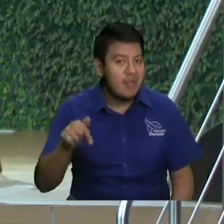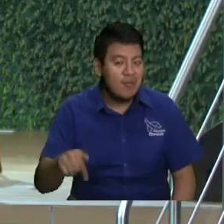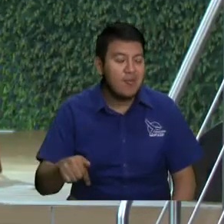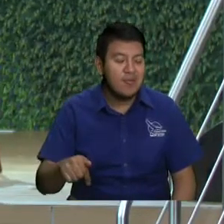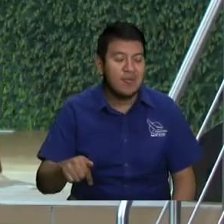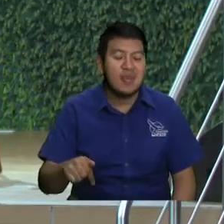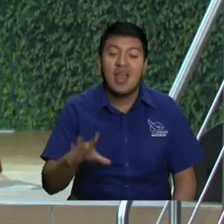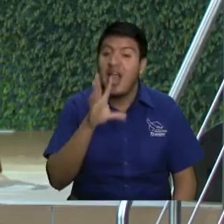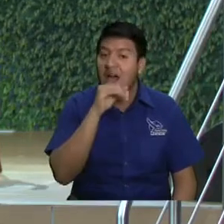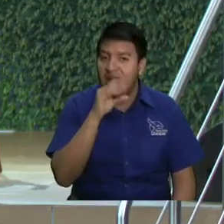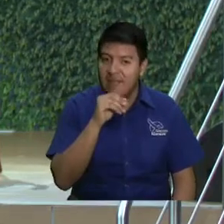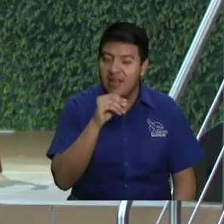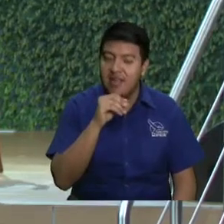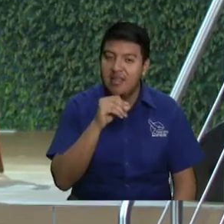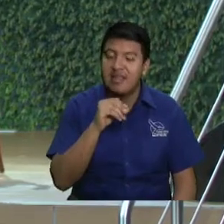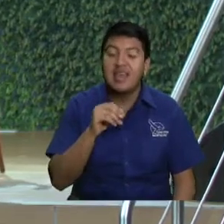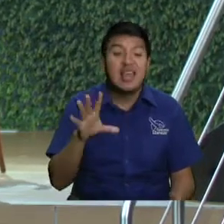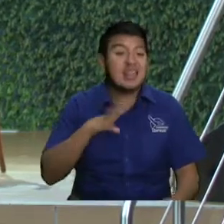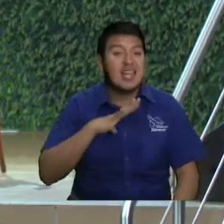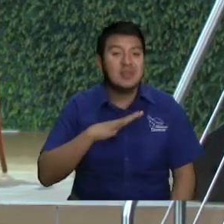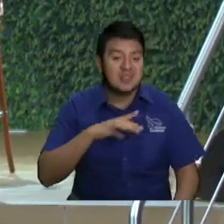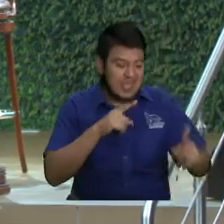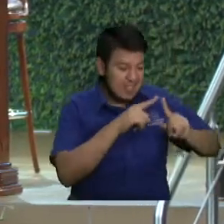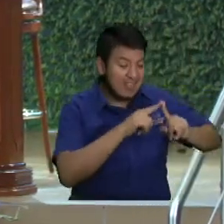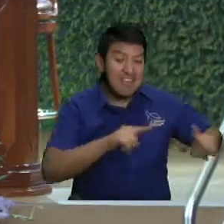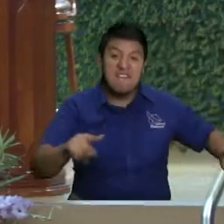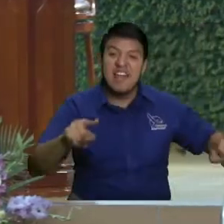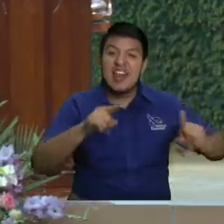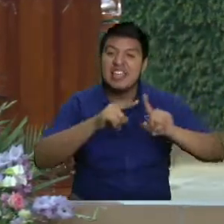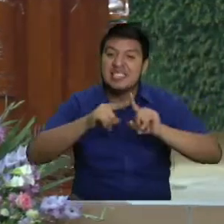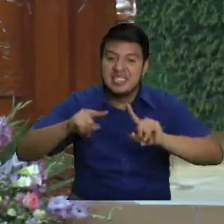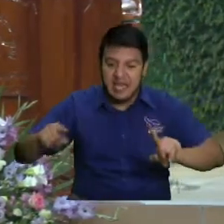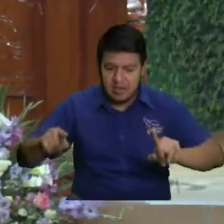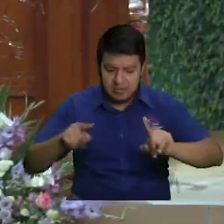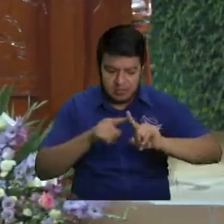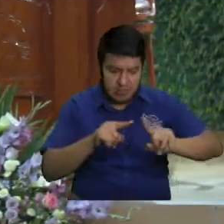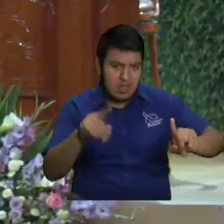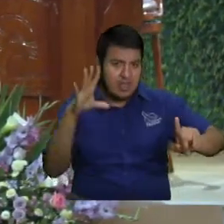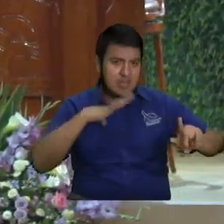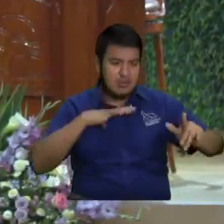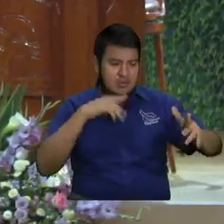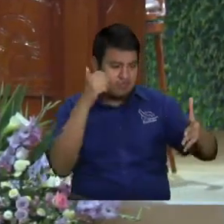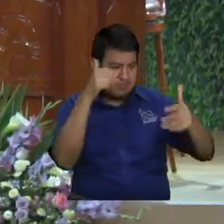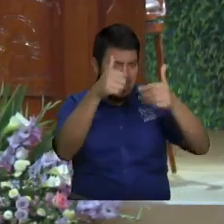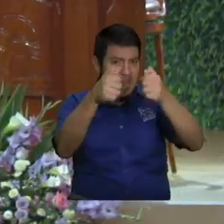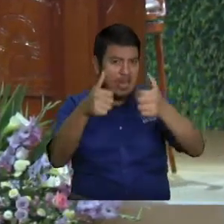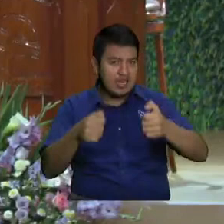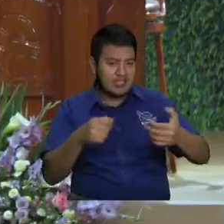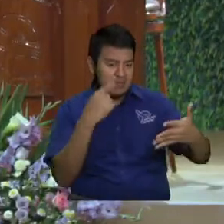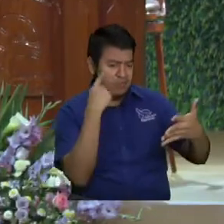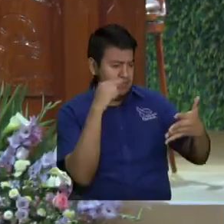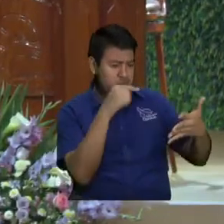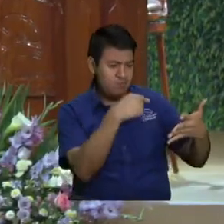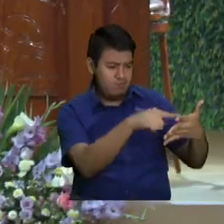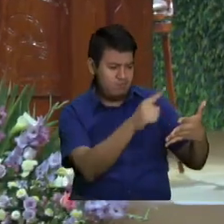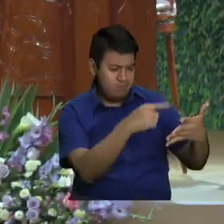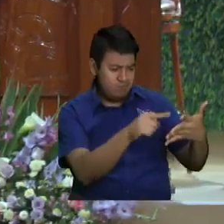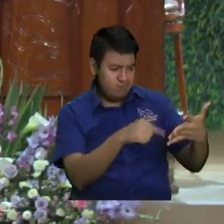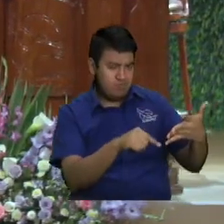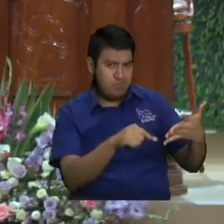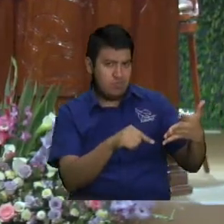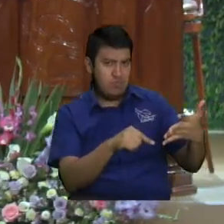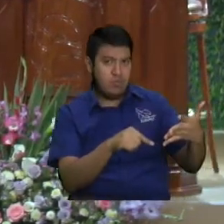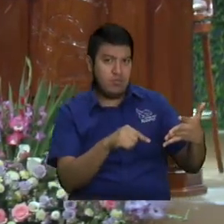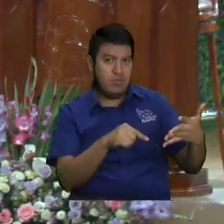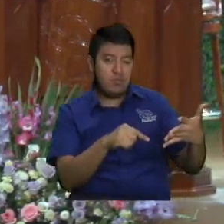de que finalicemos. Tenemos que diferenciar, tenemos que entender. Yo le he puesto